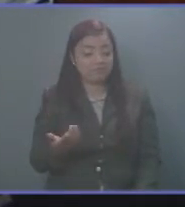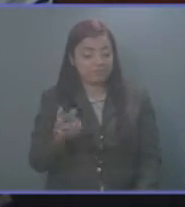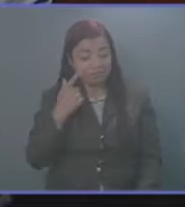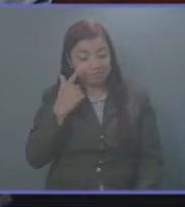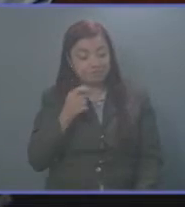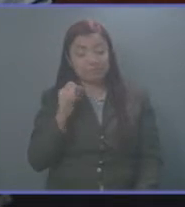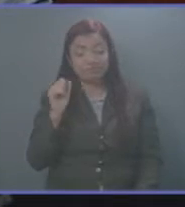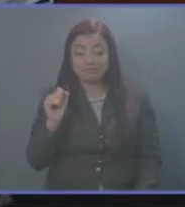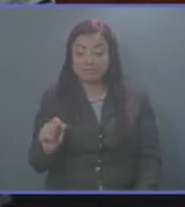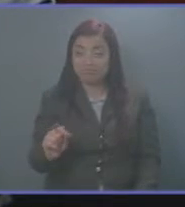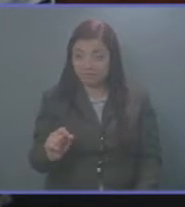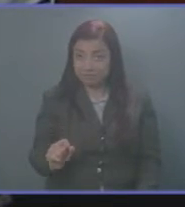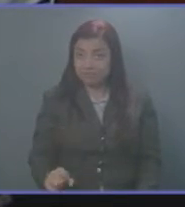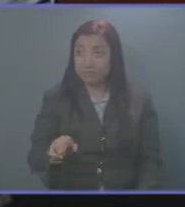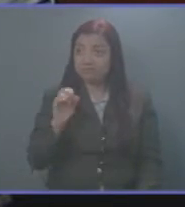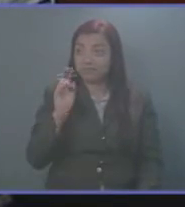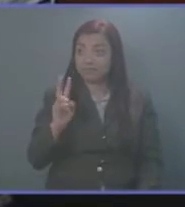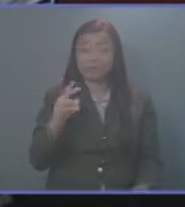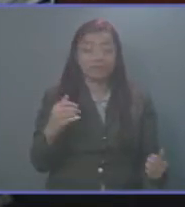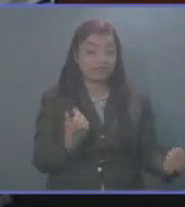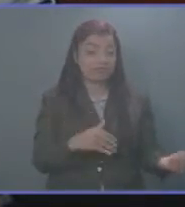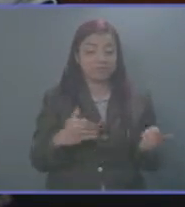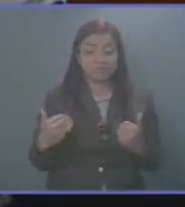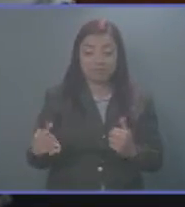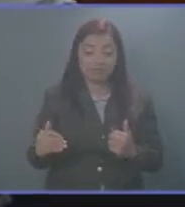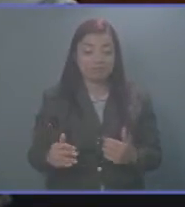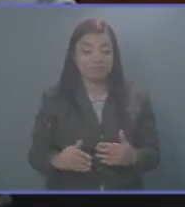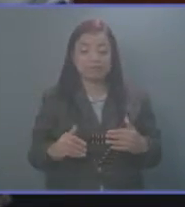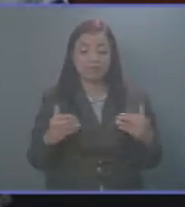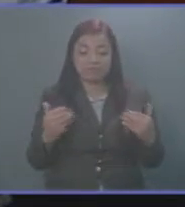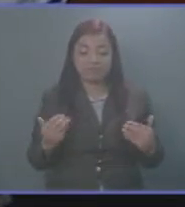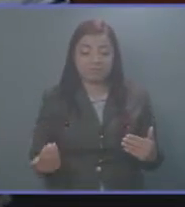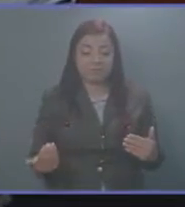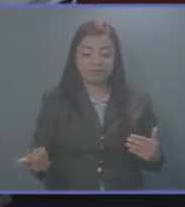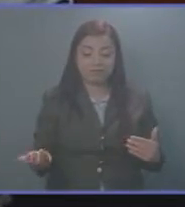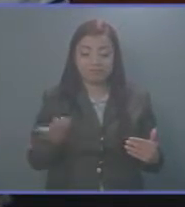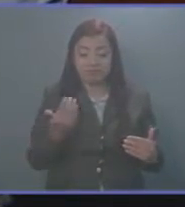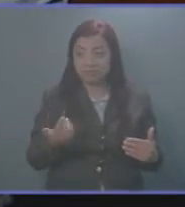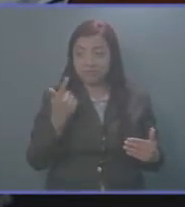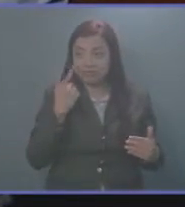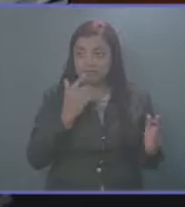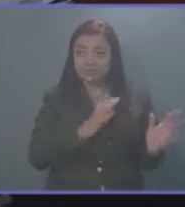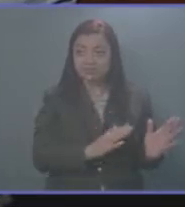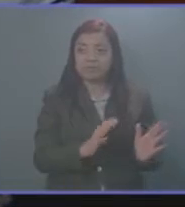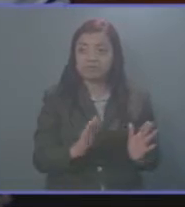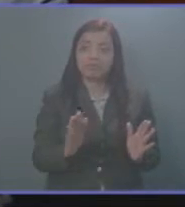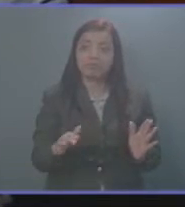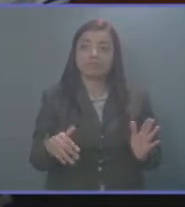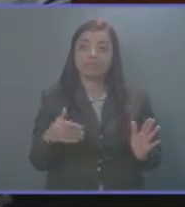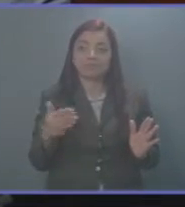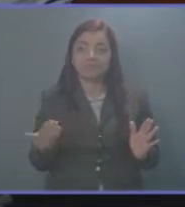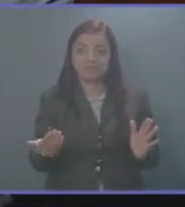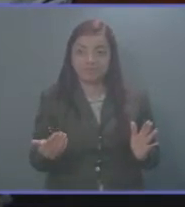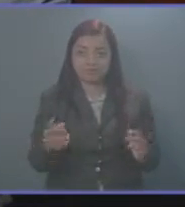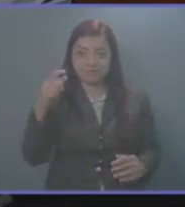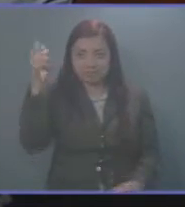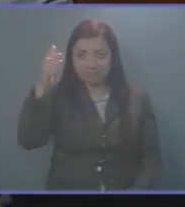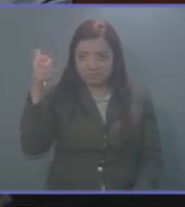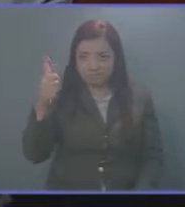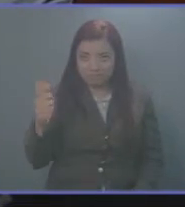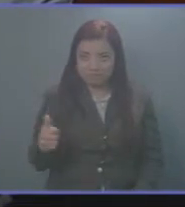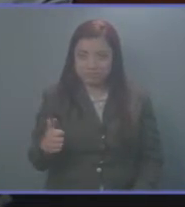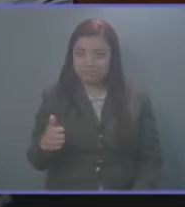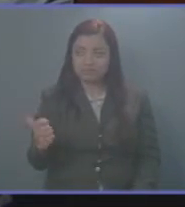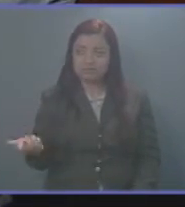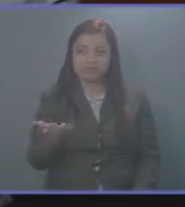financiar dos juegos a los que hay. Por un lado, se asistió en agosto,